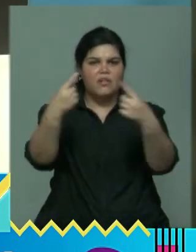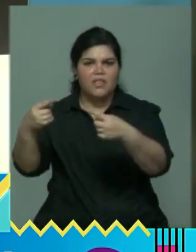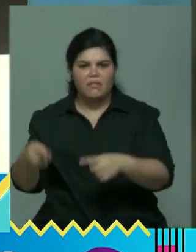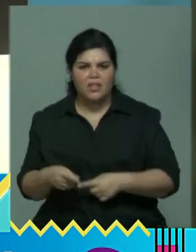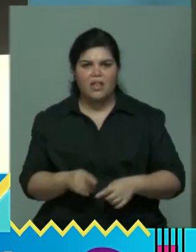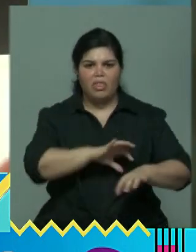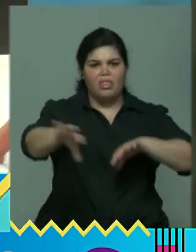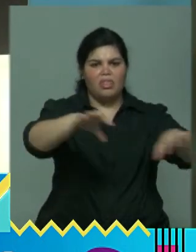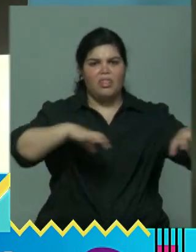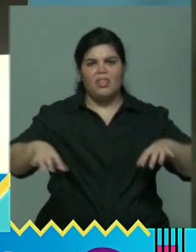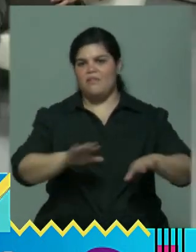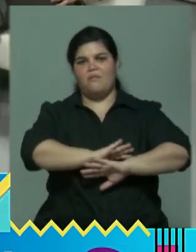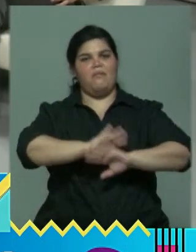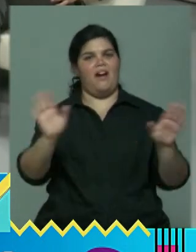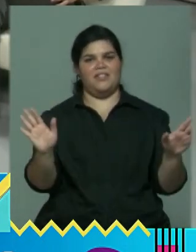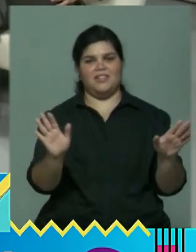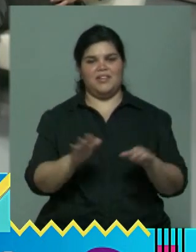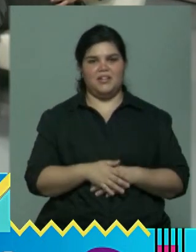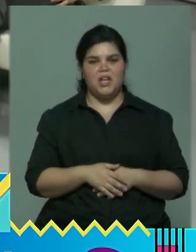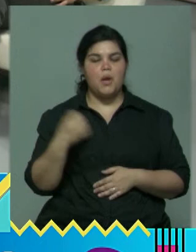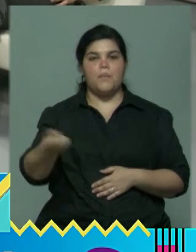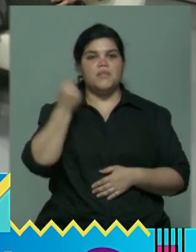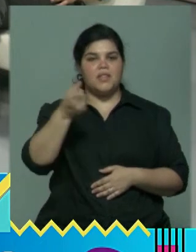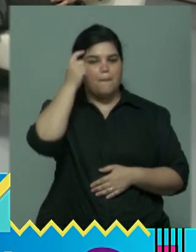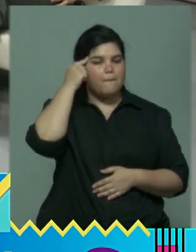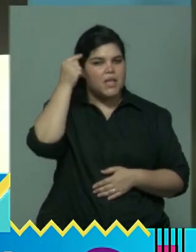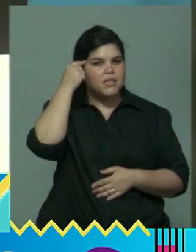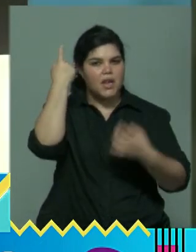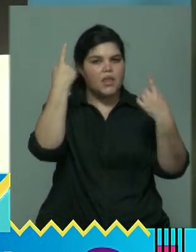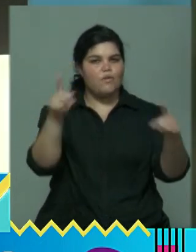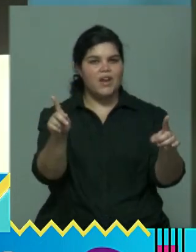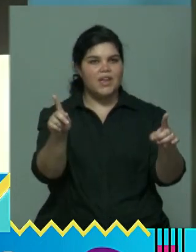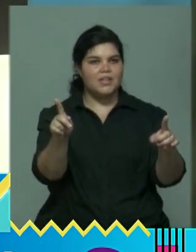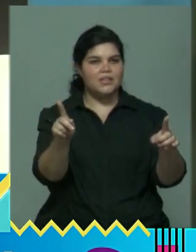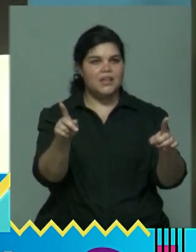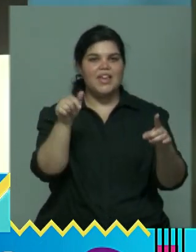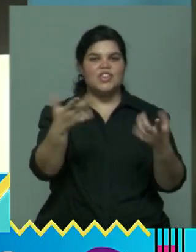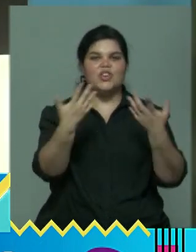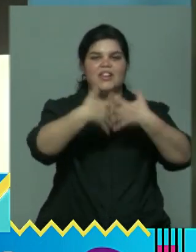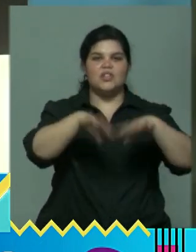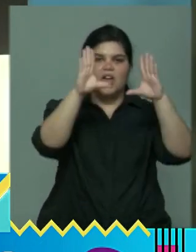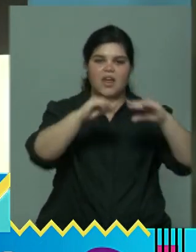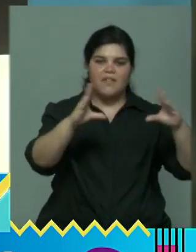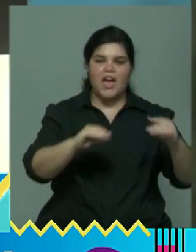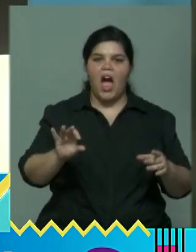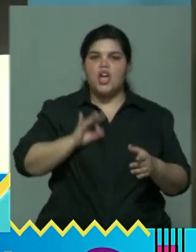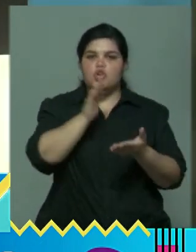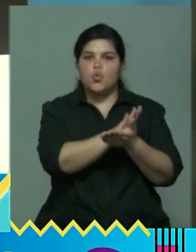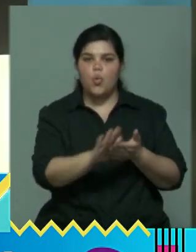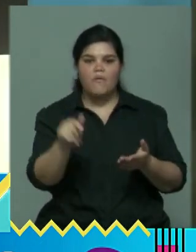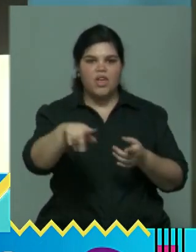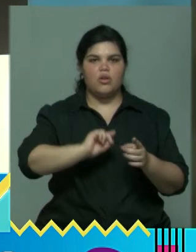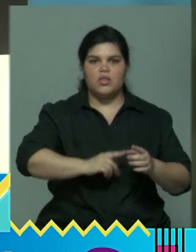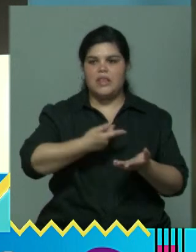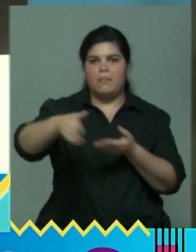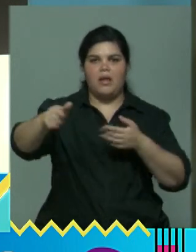marketing. Sí, bueno, que el pensar distinto, aún en un gusto de un pan dulce que tiene que ver con la Navidad y Año Nuevo, no nos